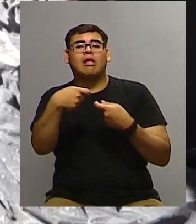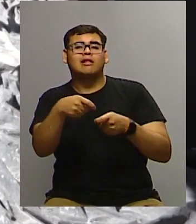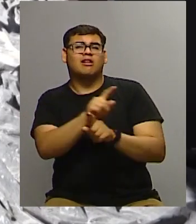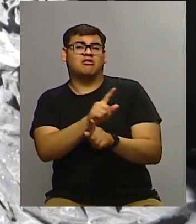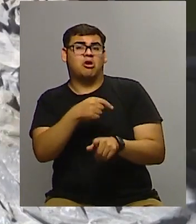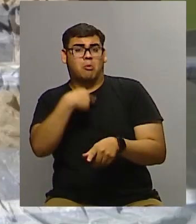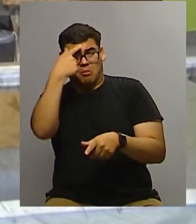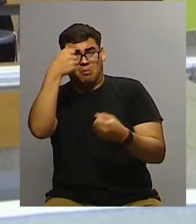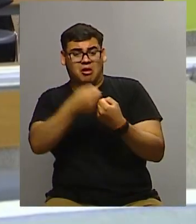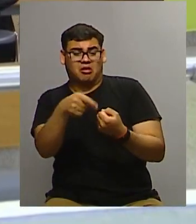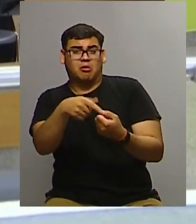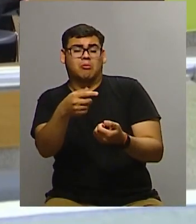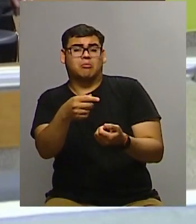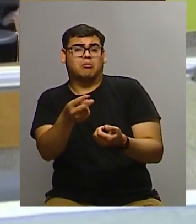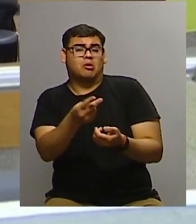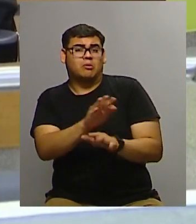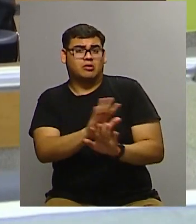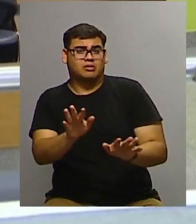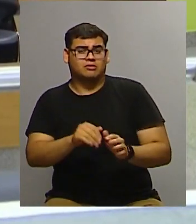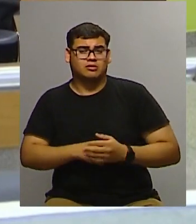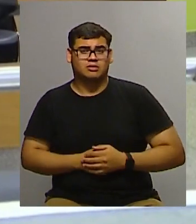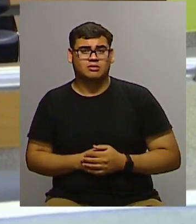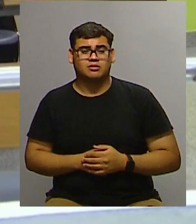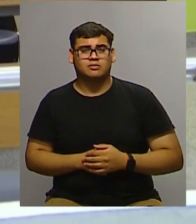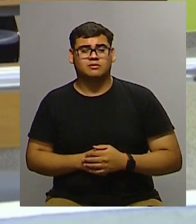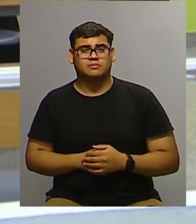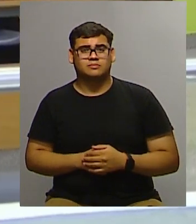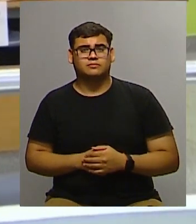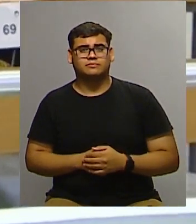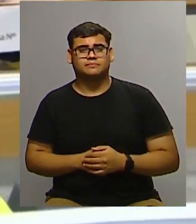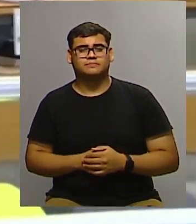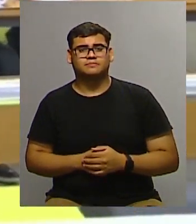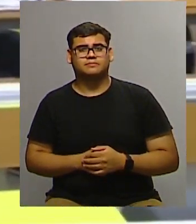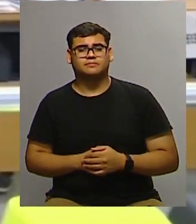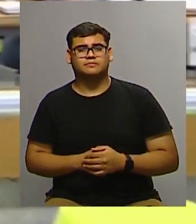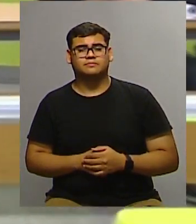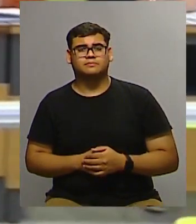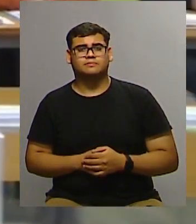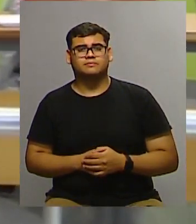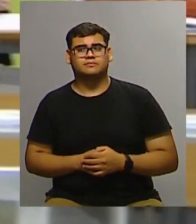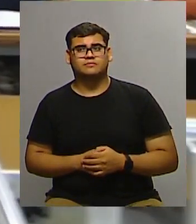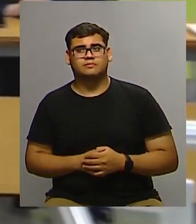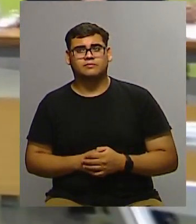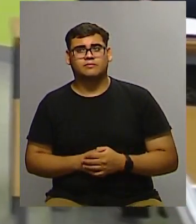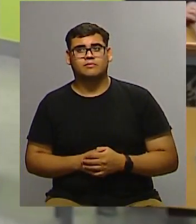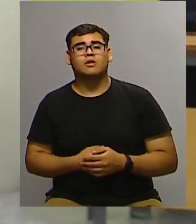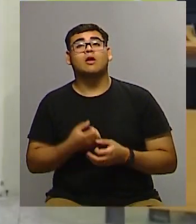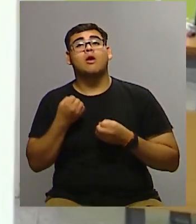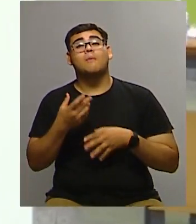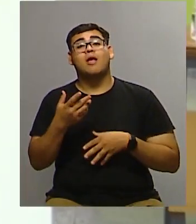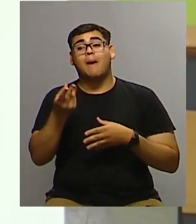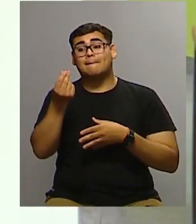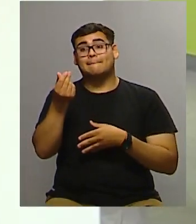Sería una cuestión excepcional, y de bueno, acuerdo a lo que vos pensás. Estamos en una situación de no tenemos fondos